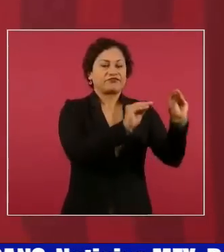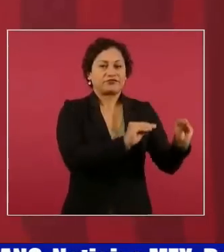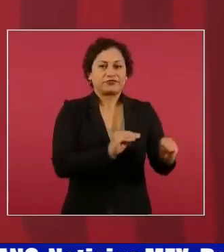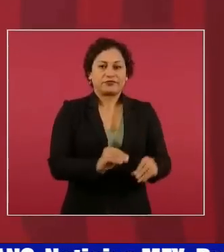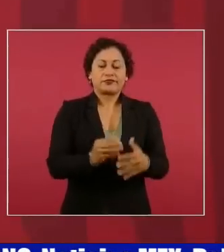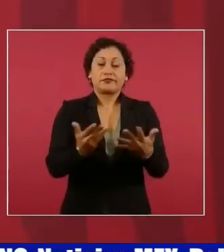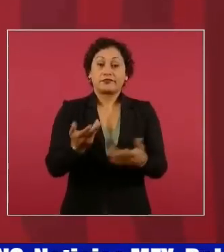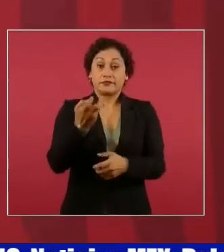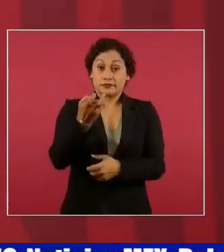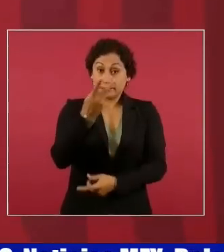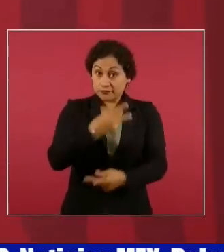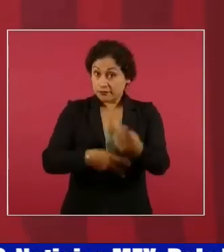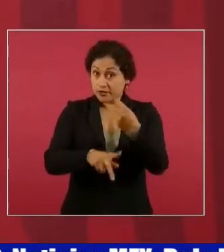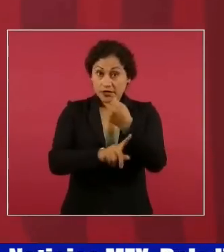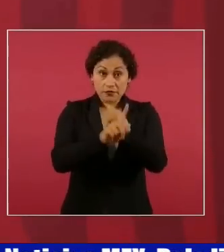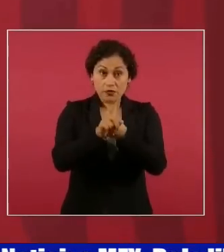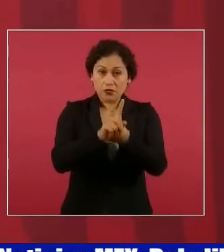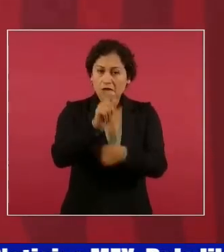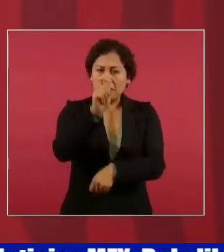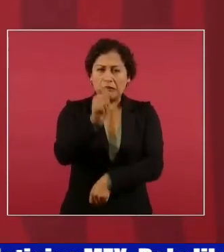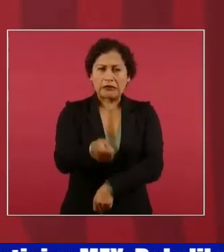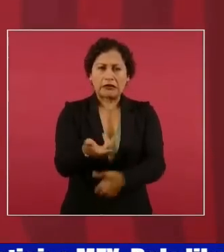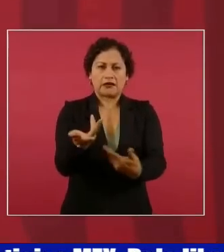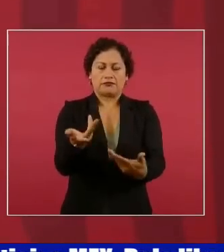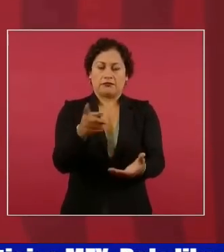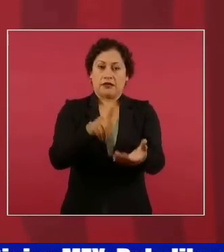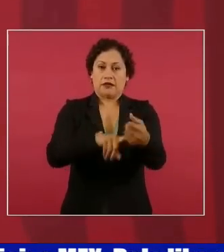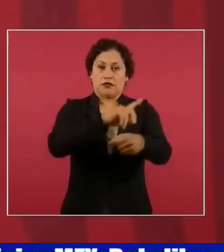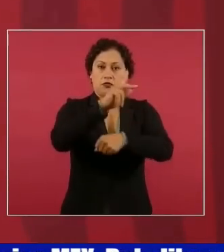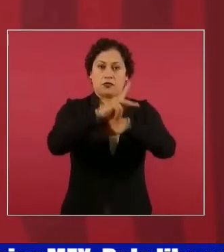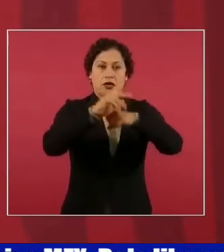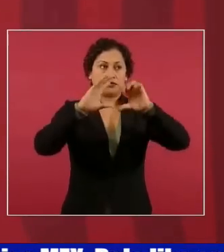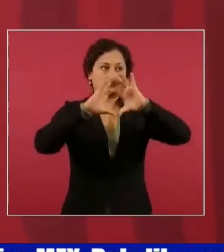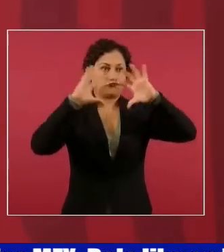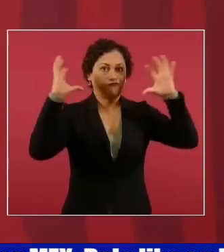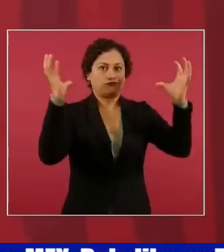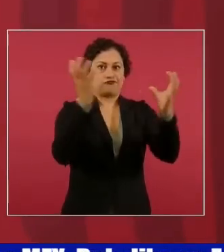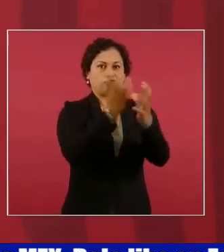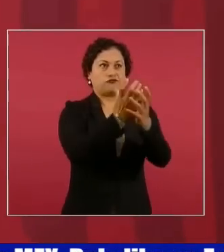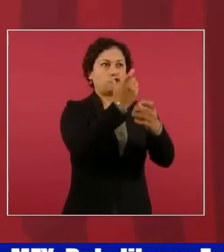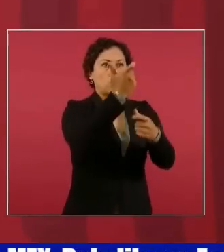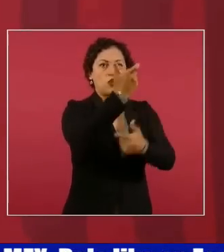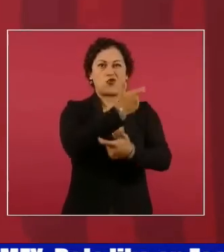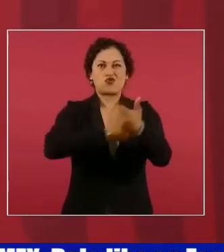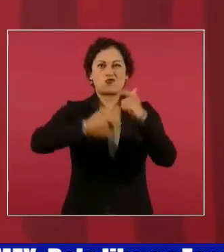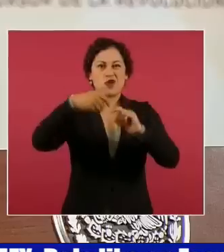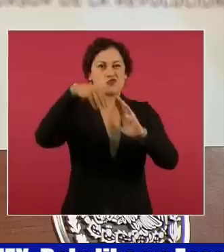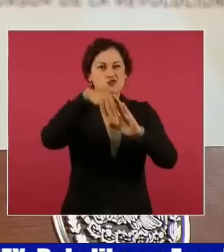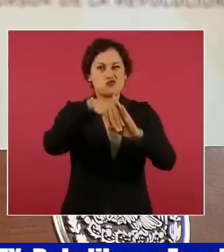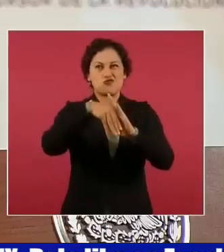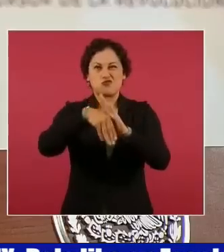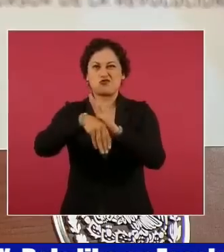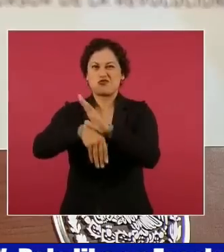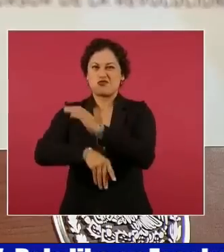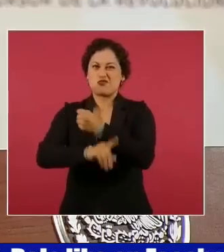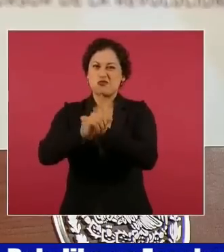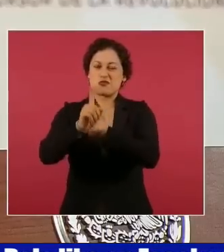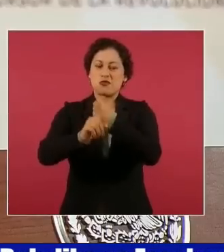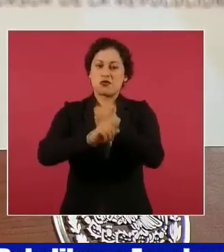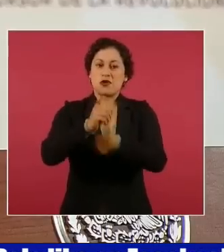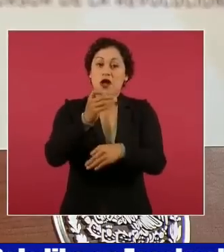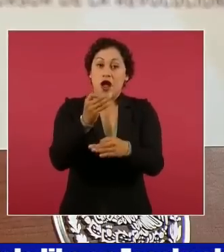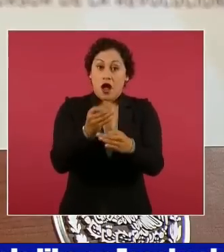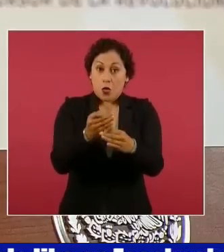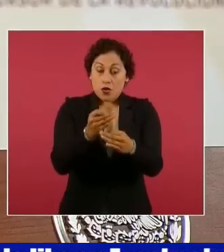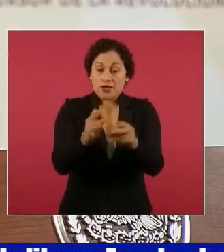el presidente dándose estos gustitos en el pueblo en donde se mueve Como pez en el agua en donde es la